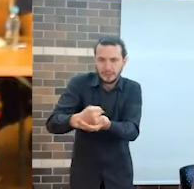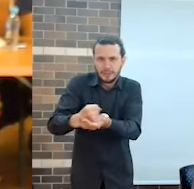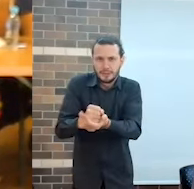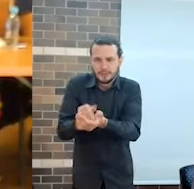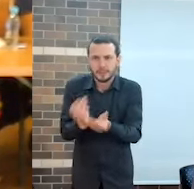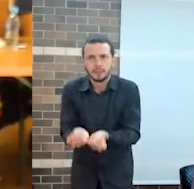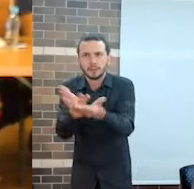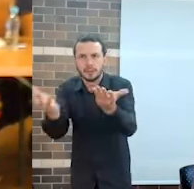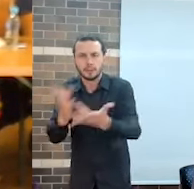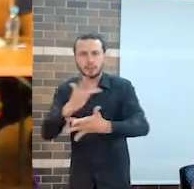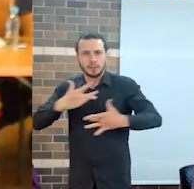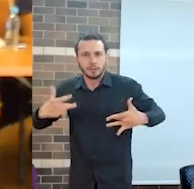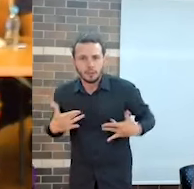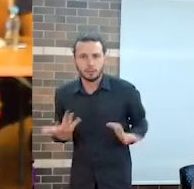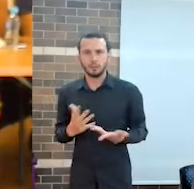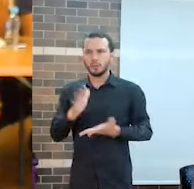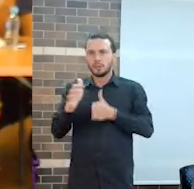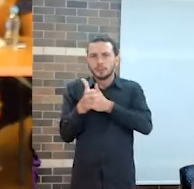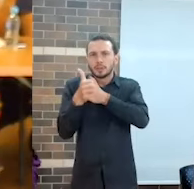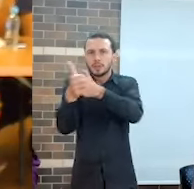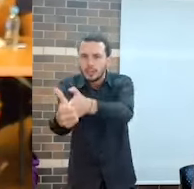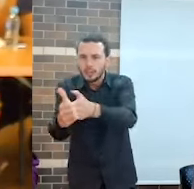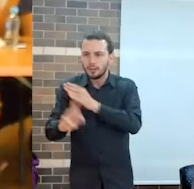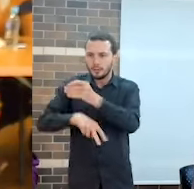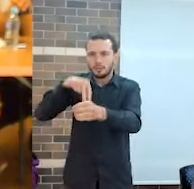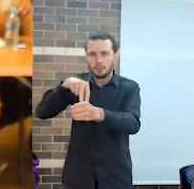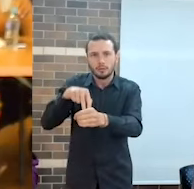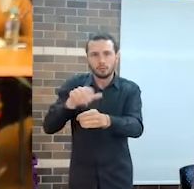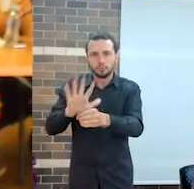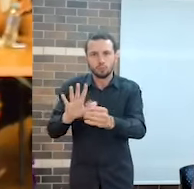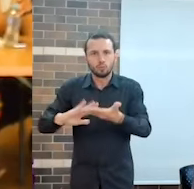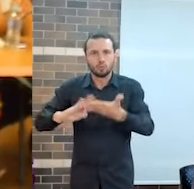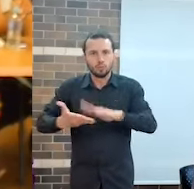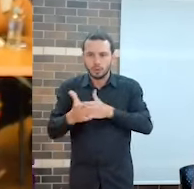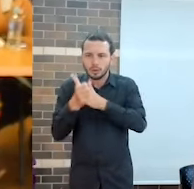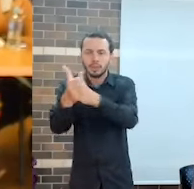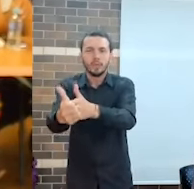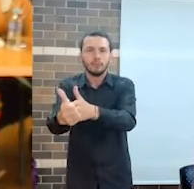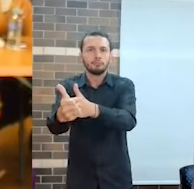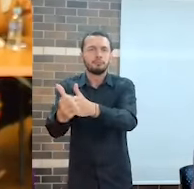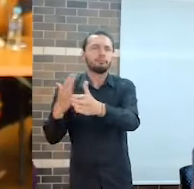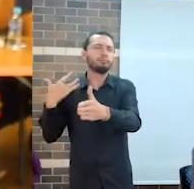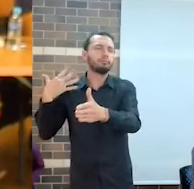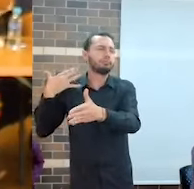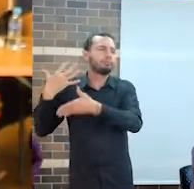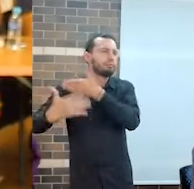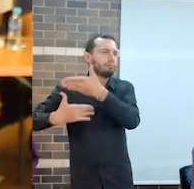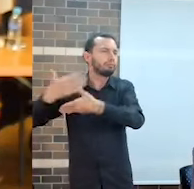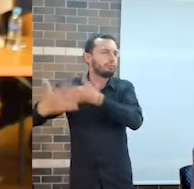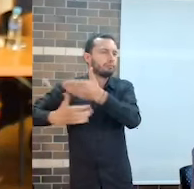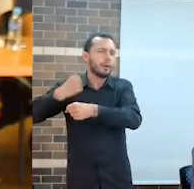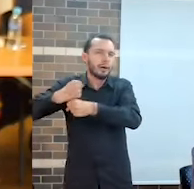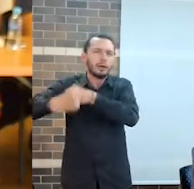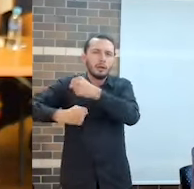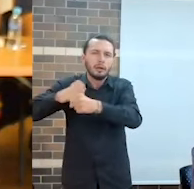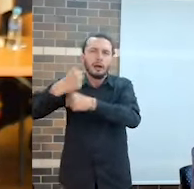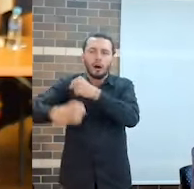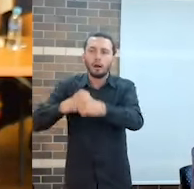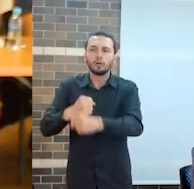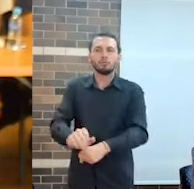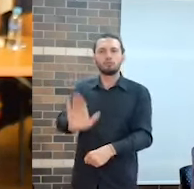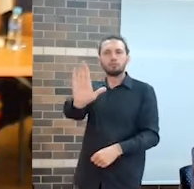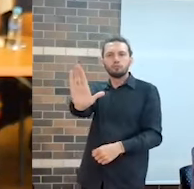ido en muchas comunidades desvirtuando o desconociendo digamos, por la figura que ha entrado en las comunidades,